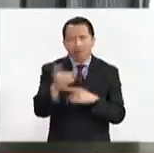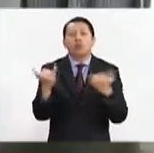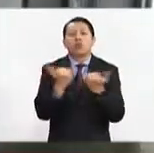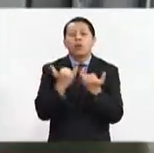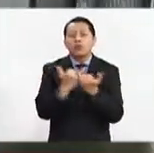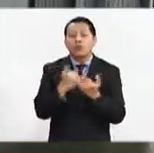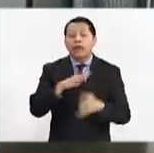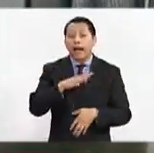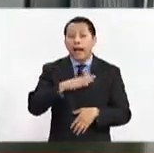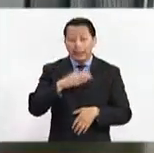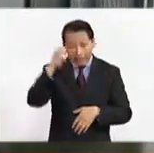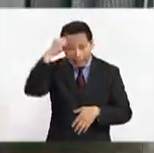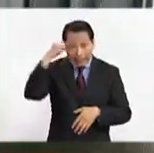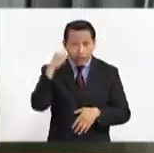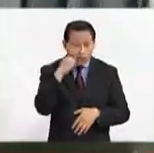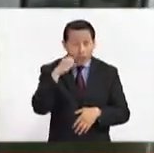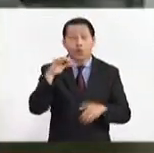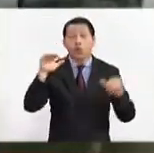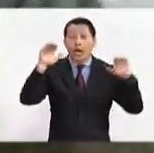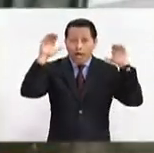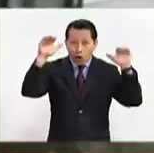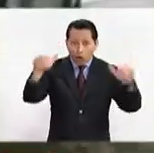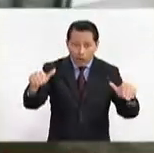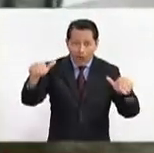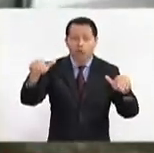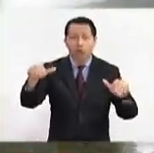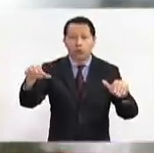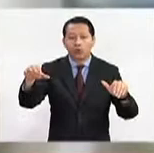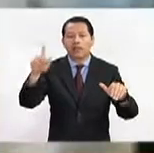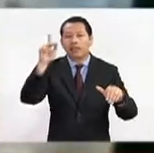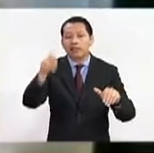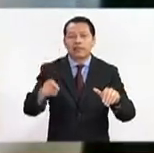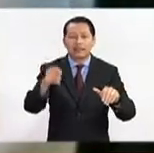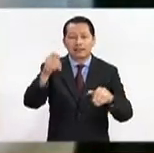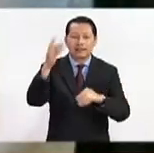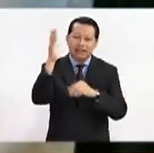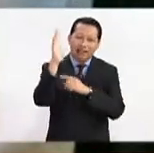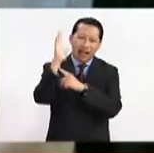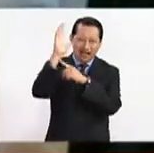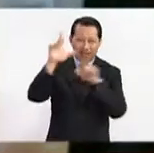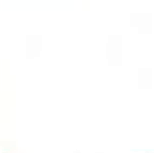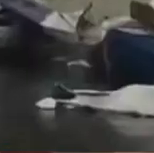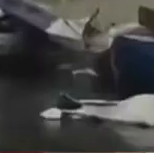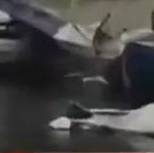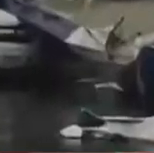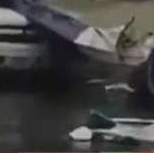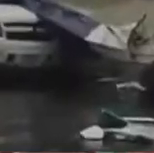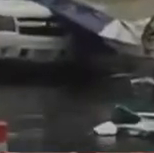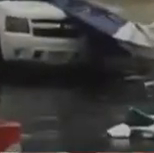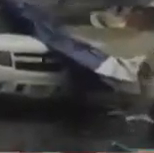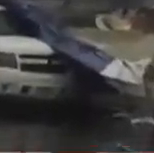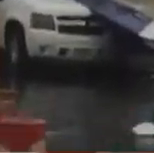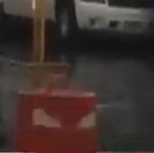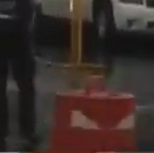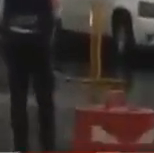de los estacionamientos del Aeropuerto Internacional de la Ciudad de México se cayó un espectacular.